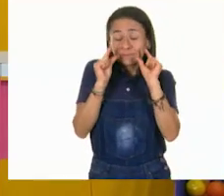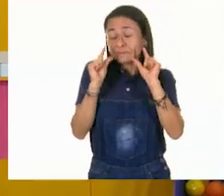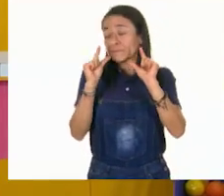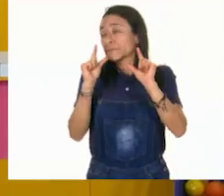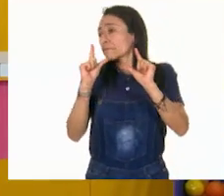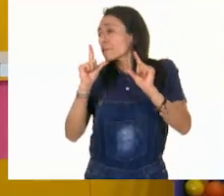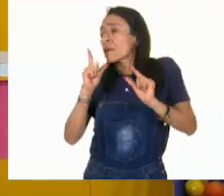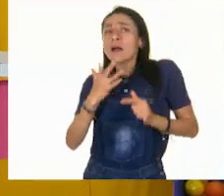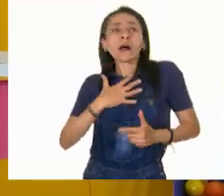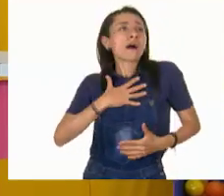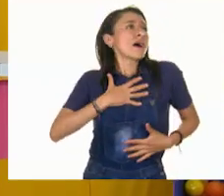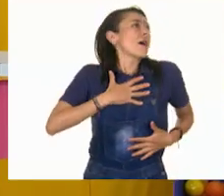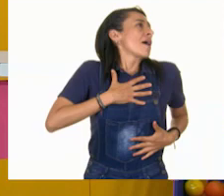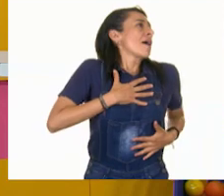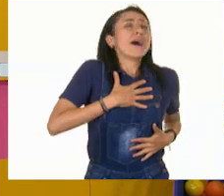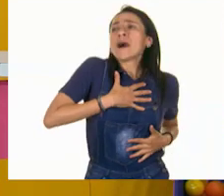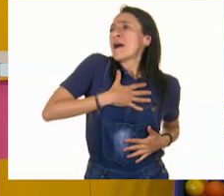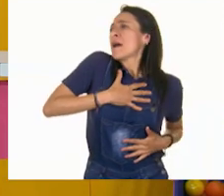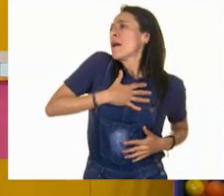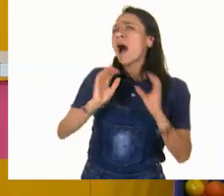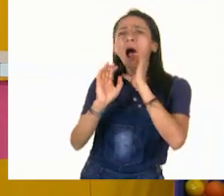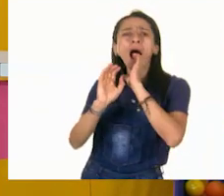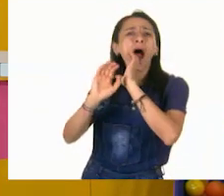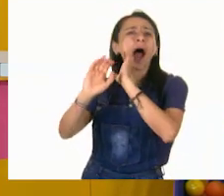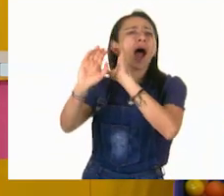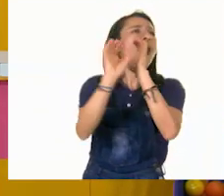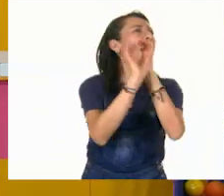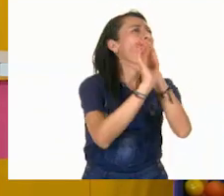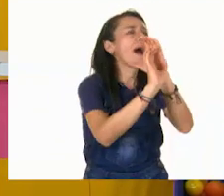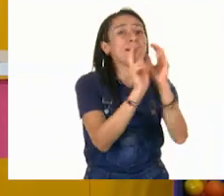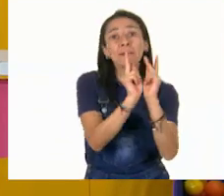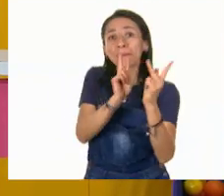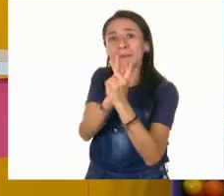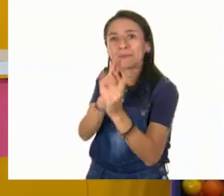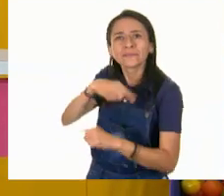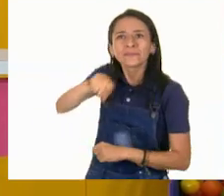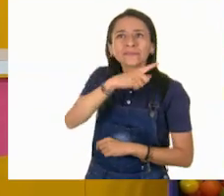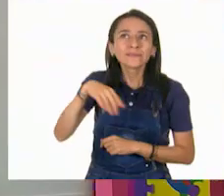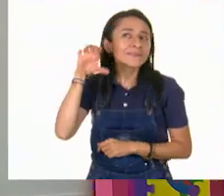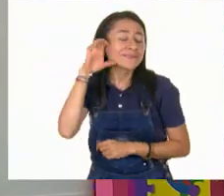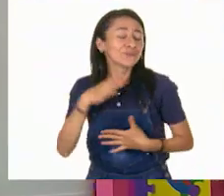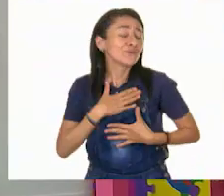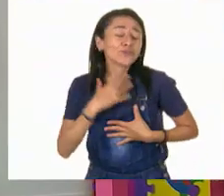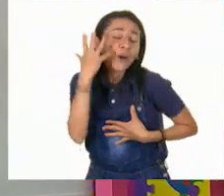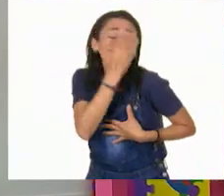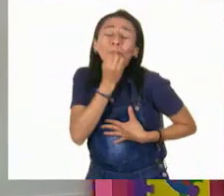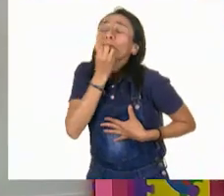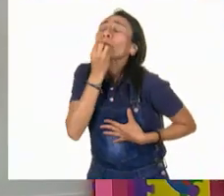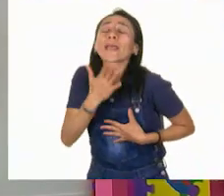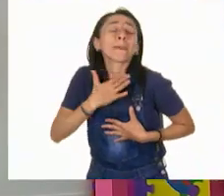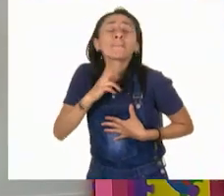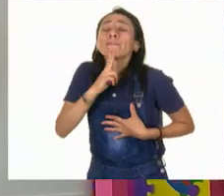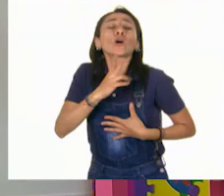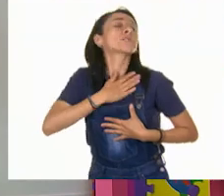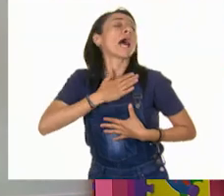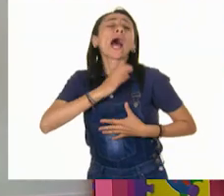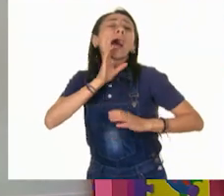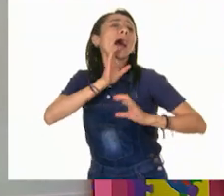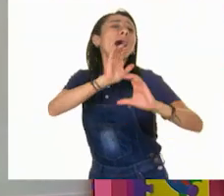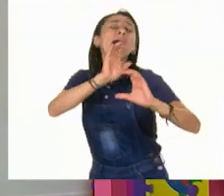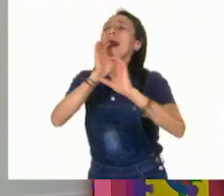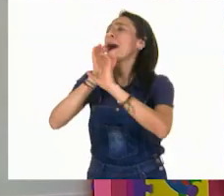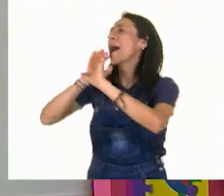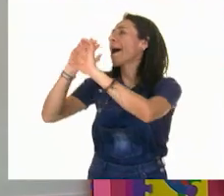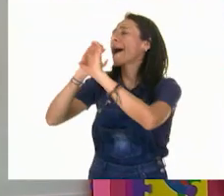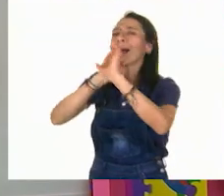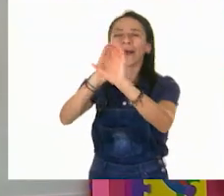deleito a todos mis vecinos con mi hermosa voz. Oye, es muy, muy, muy padre porque es como el placer que nos